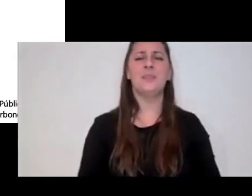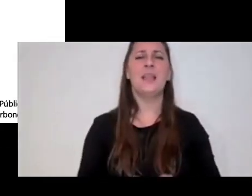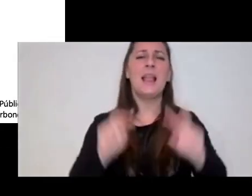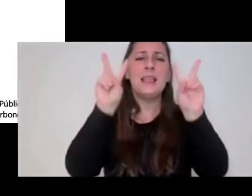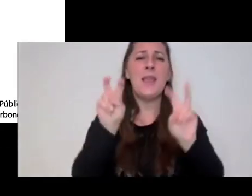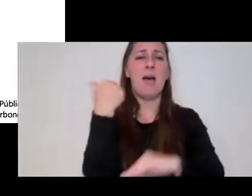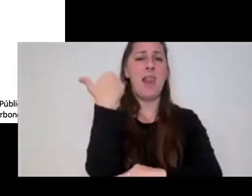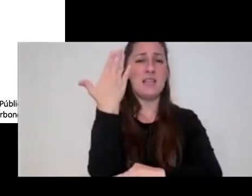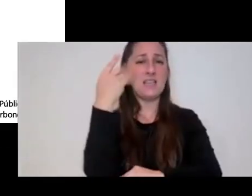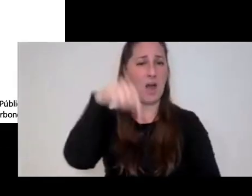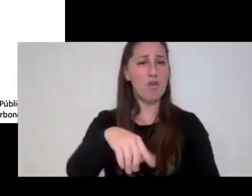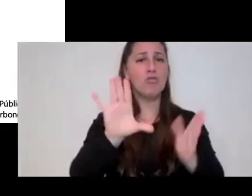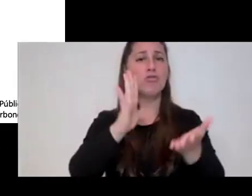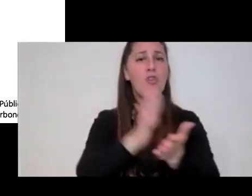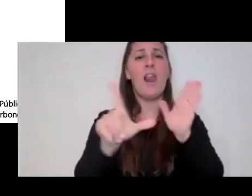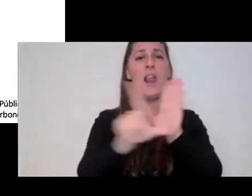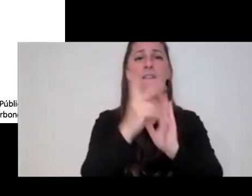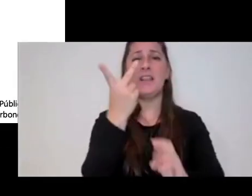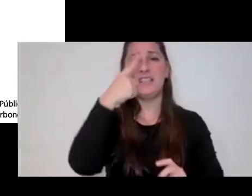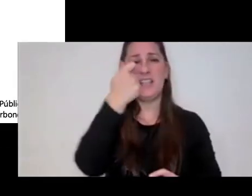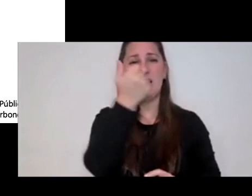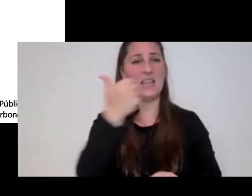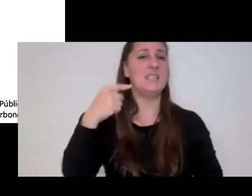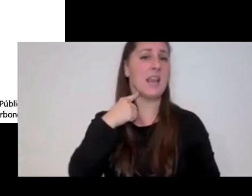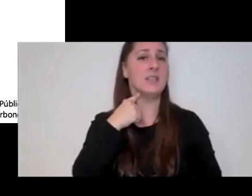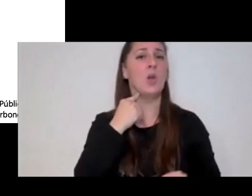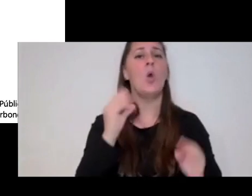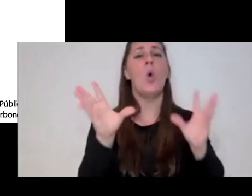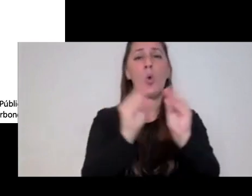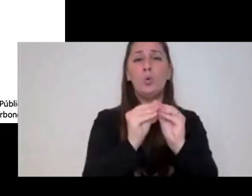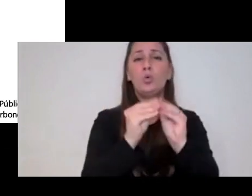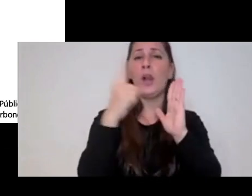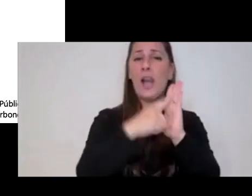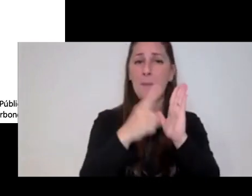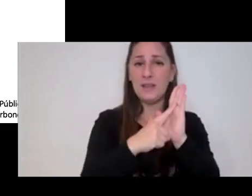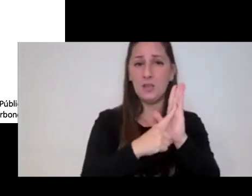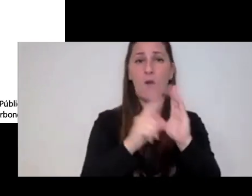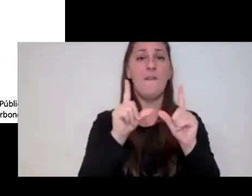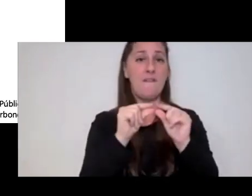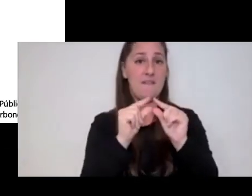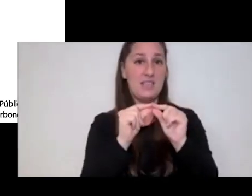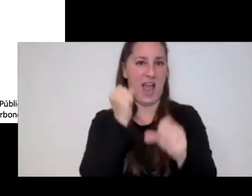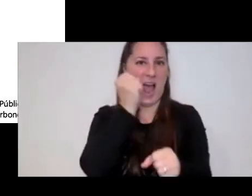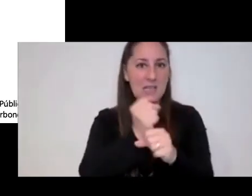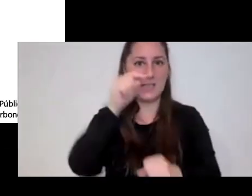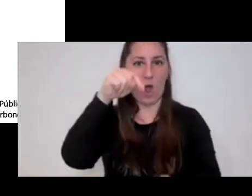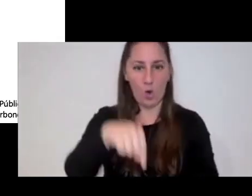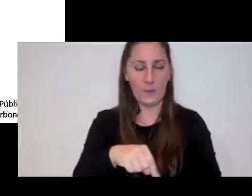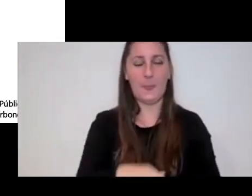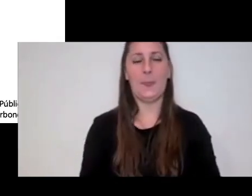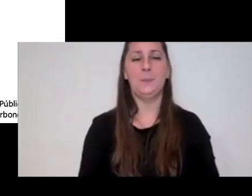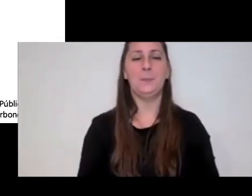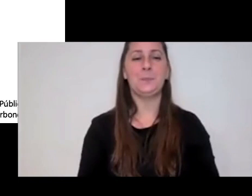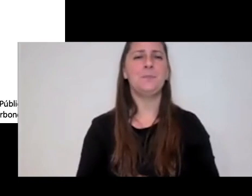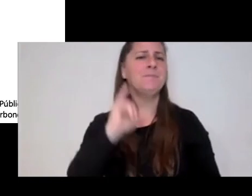ley 27613 junto con la reglamentación a la fecha del día de hoy. Básicamente lo que voy a tratar de hacer